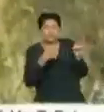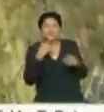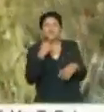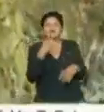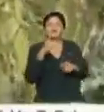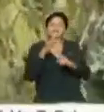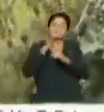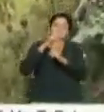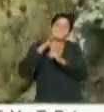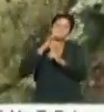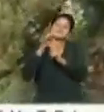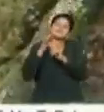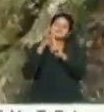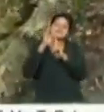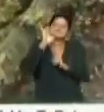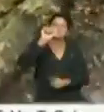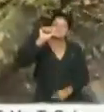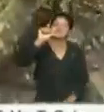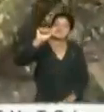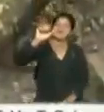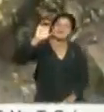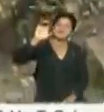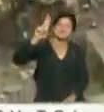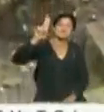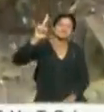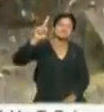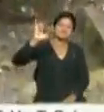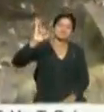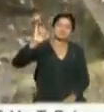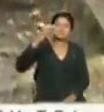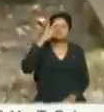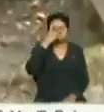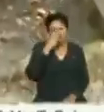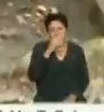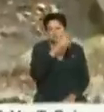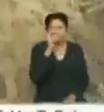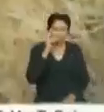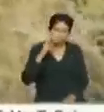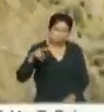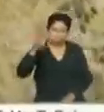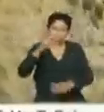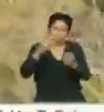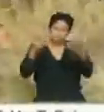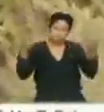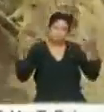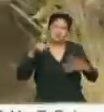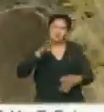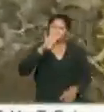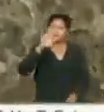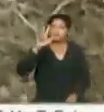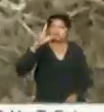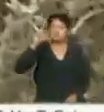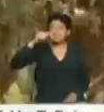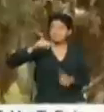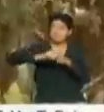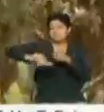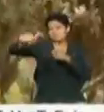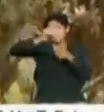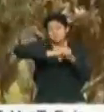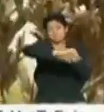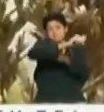el Parque Nacional Yacuri, un polo de atracción turística con más de 43 mil hectáreas de bosque, lagunas y